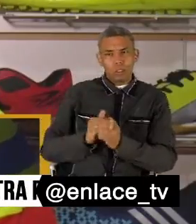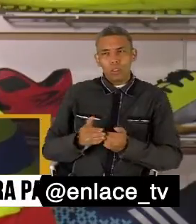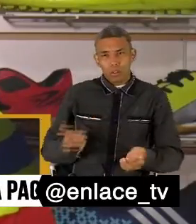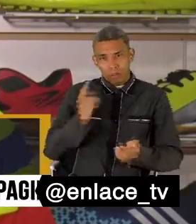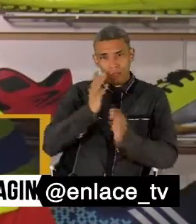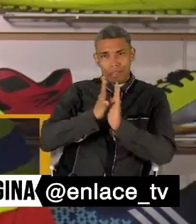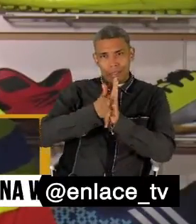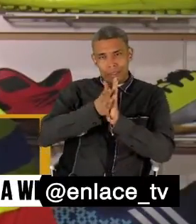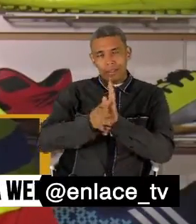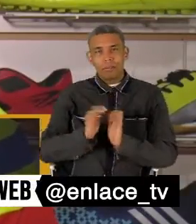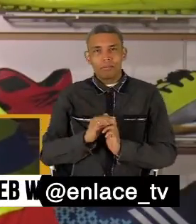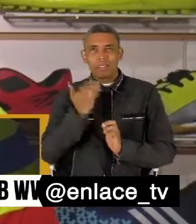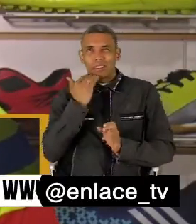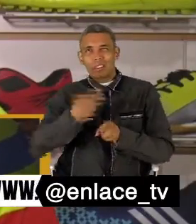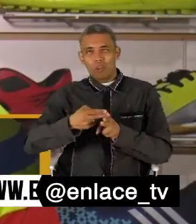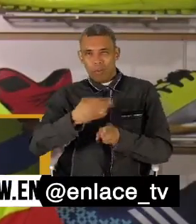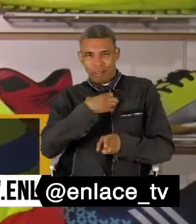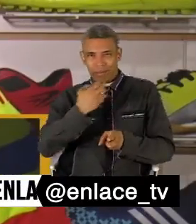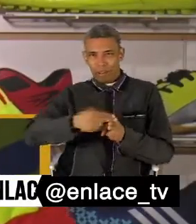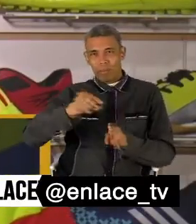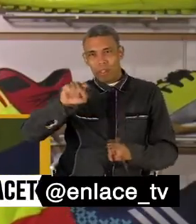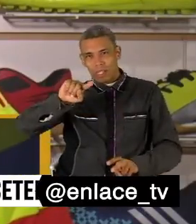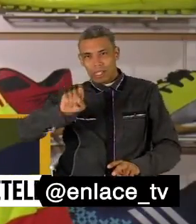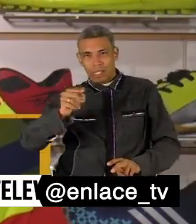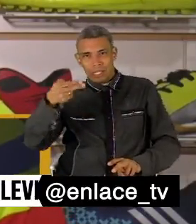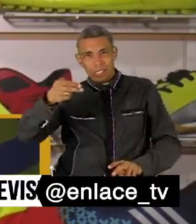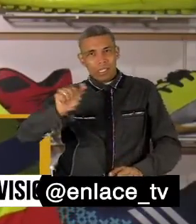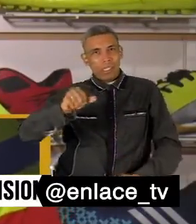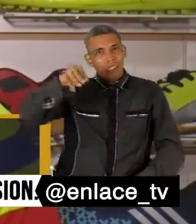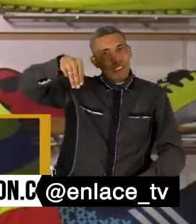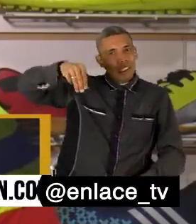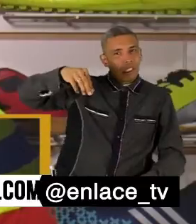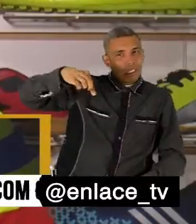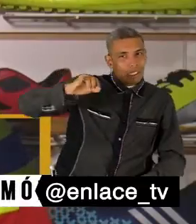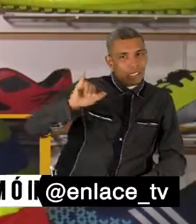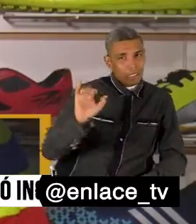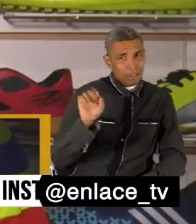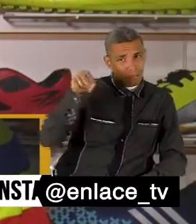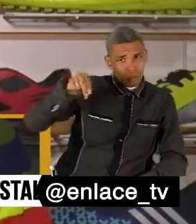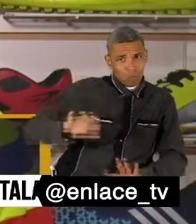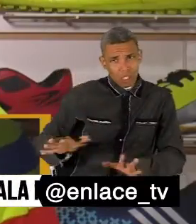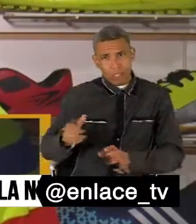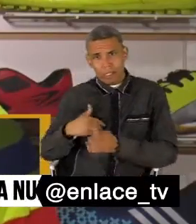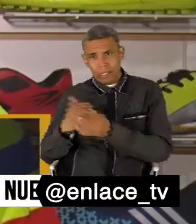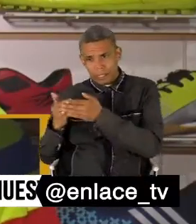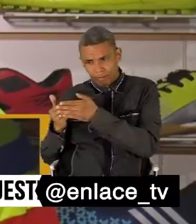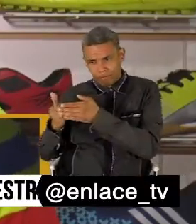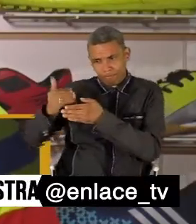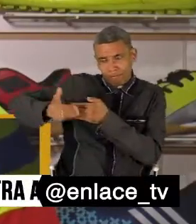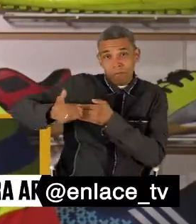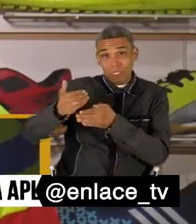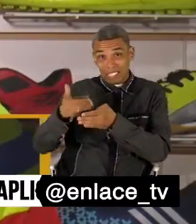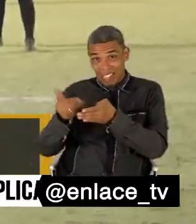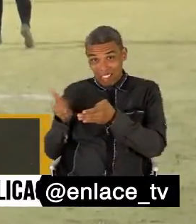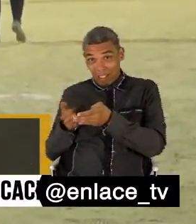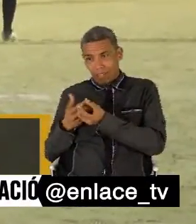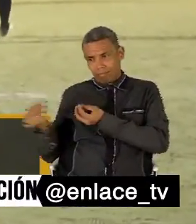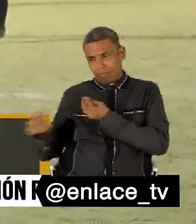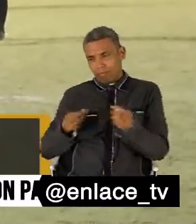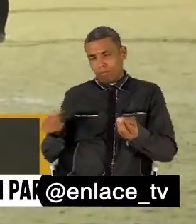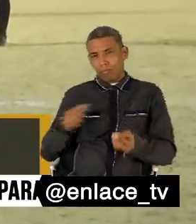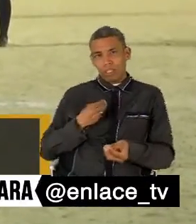League es un torneo que ya estamos en la etapa de eliminación directa. Clasificaron 12 de 16. Este fin de